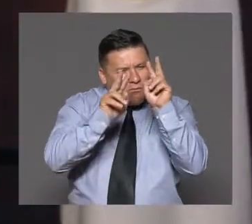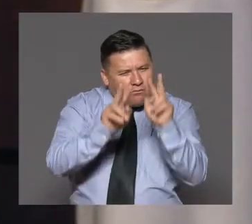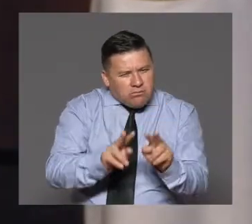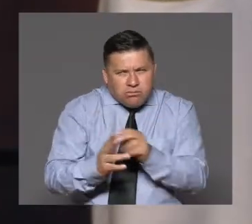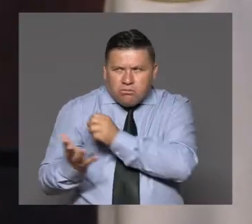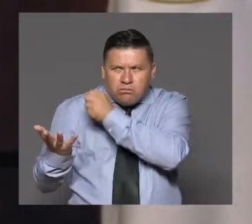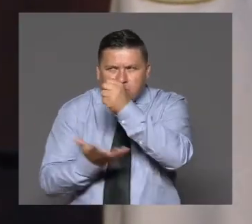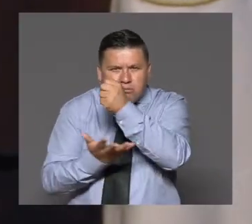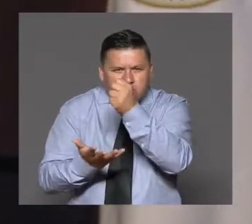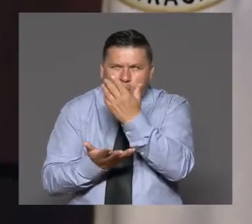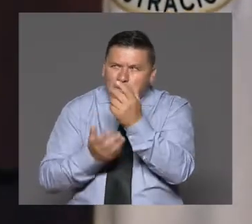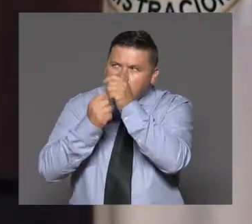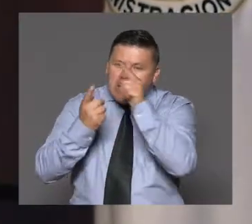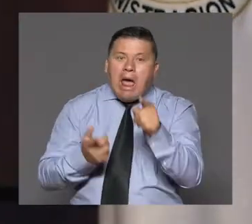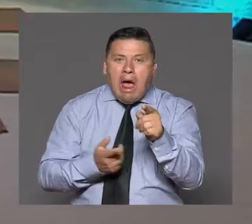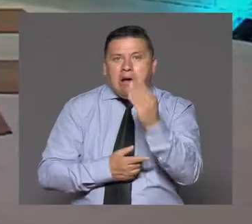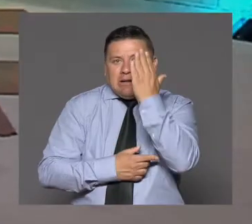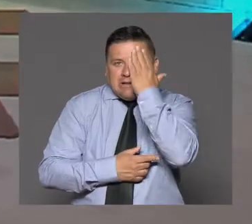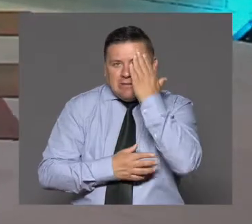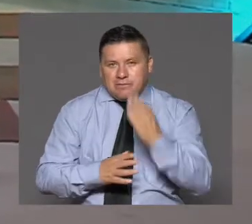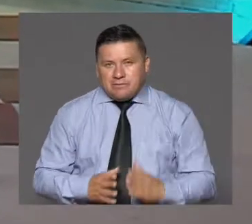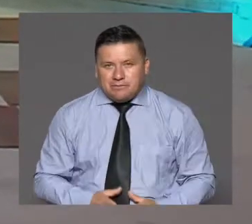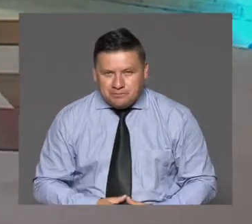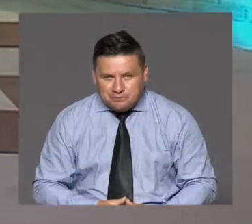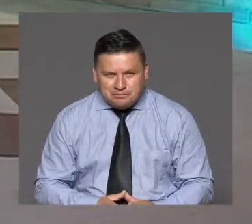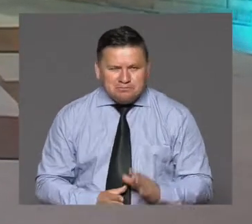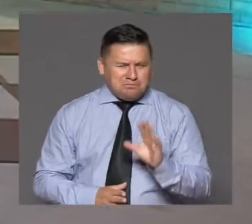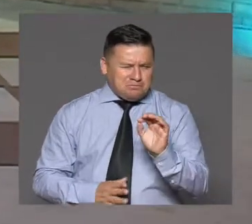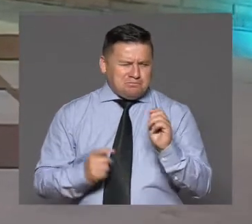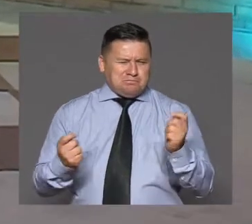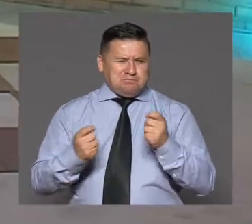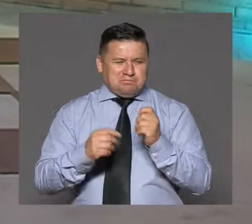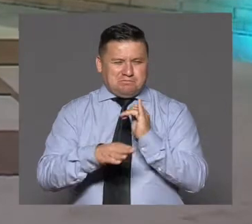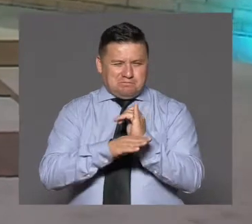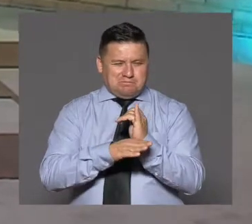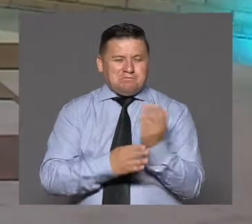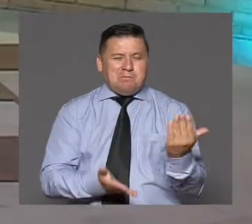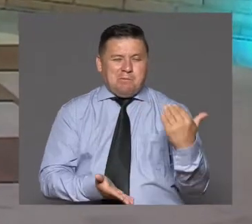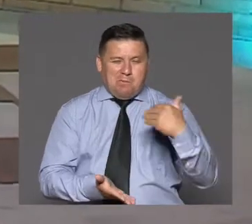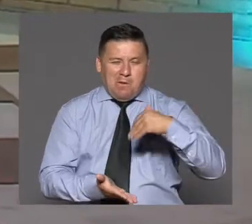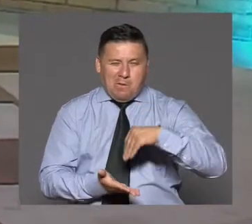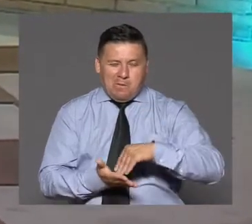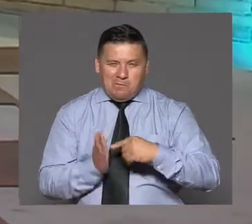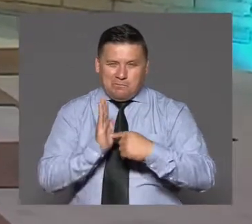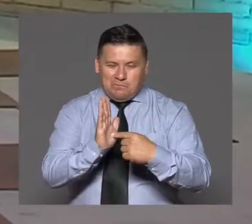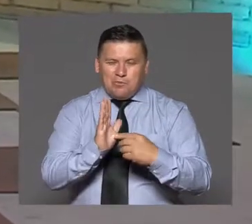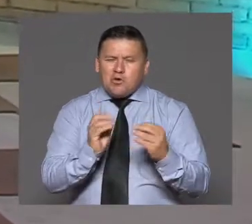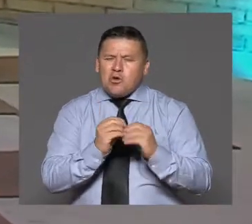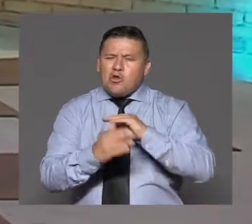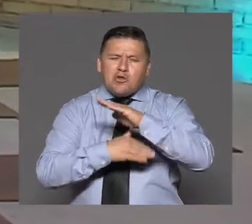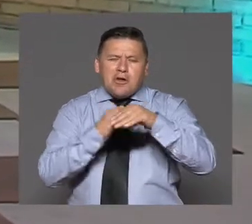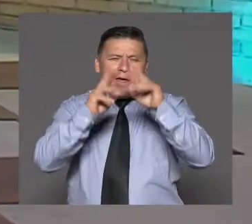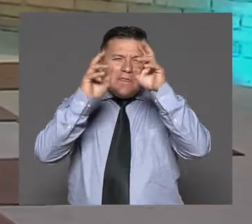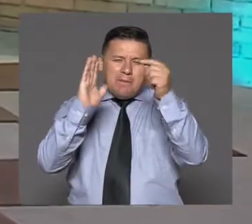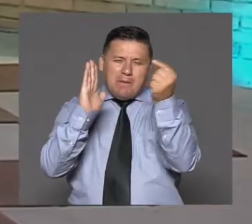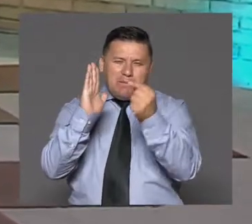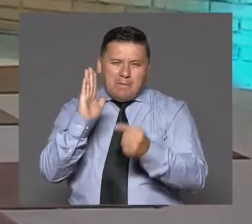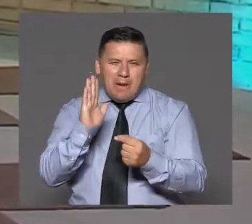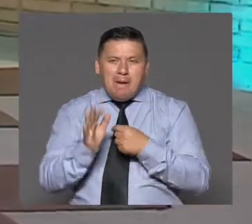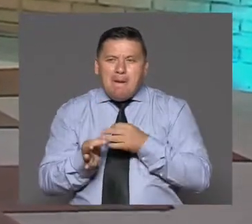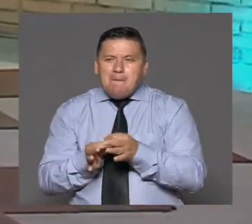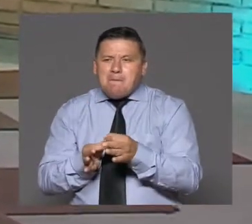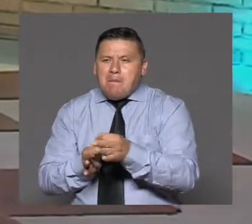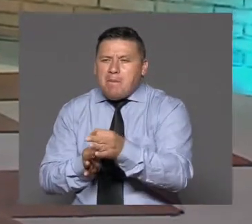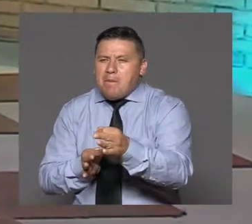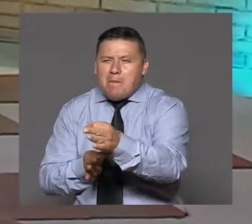a la inversión de los recursos públicos. Vamos con una corta pausa institucional y al regreso espere todos los detalles de nuestro recorrido